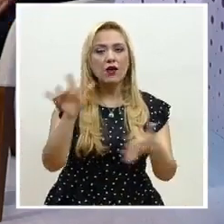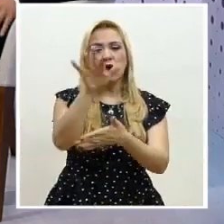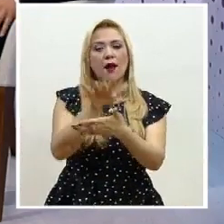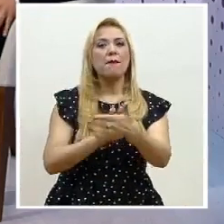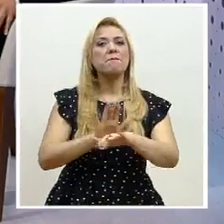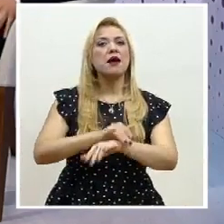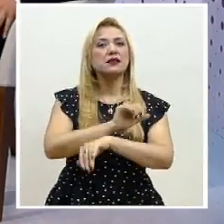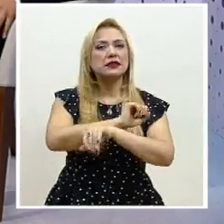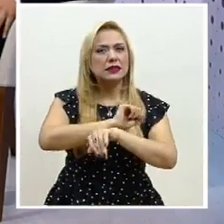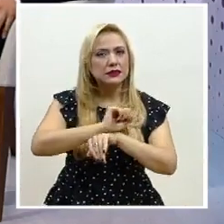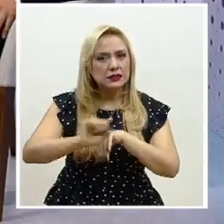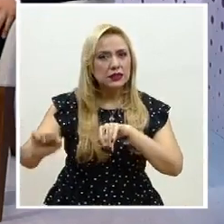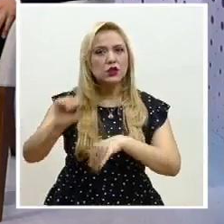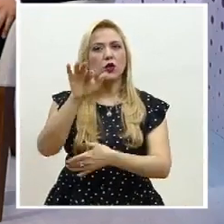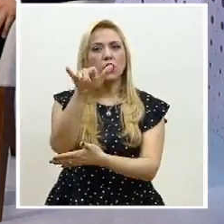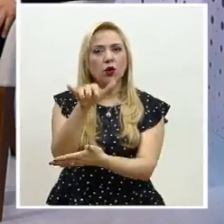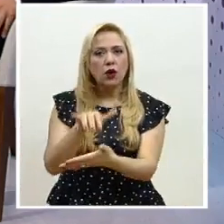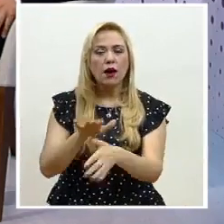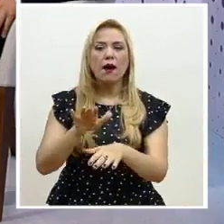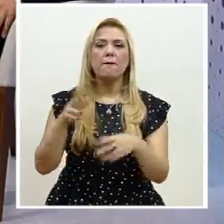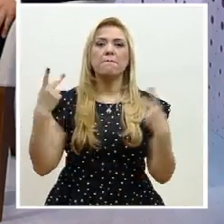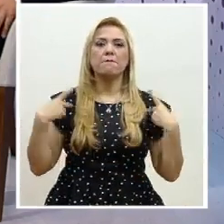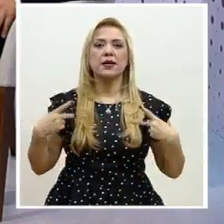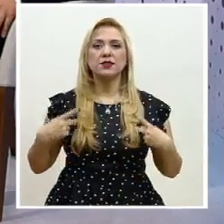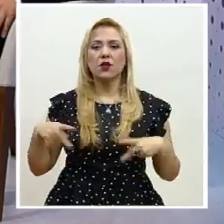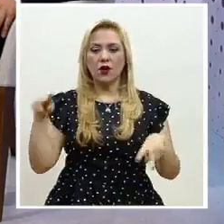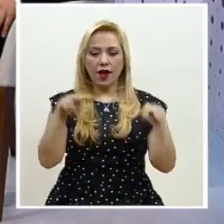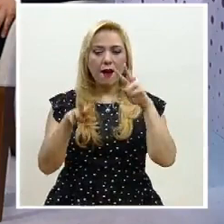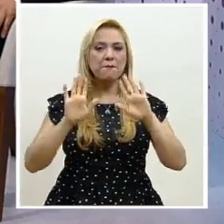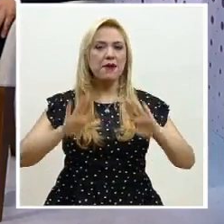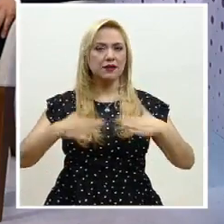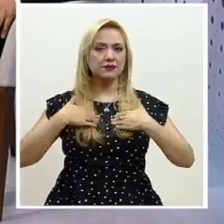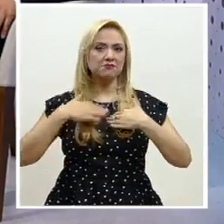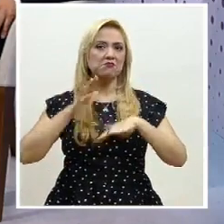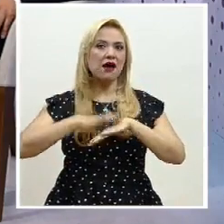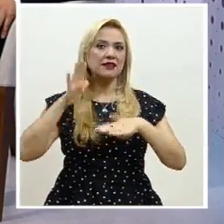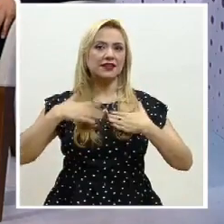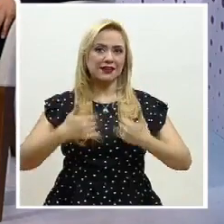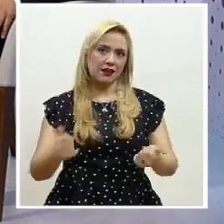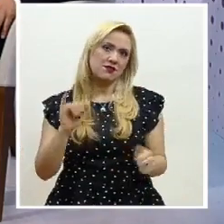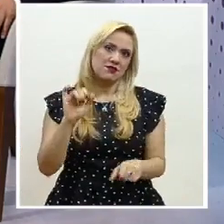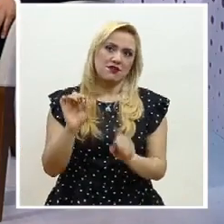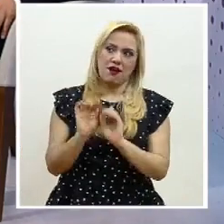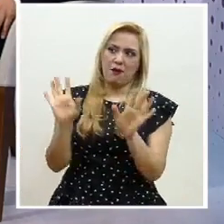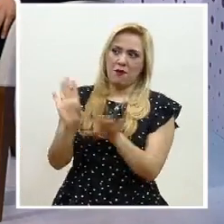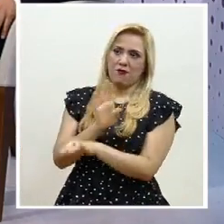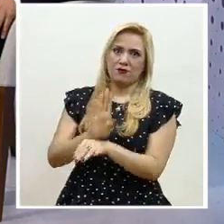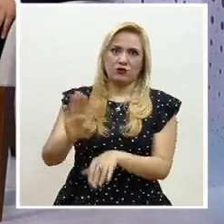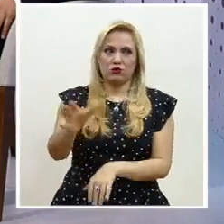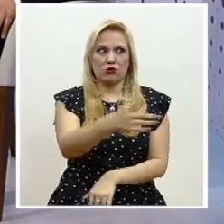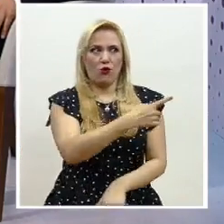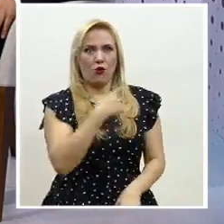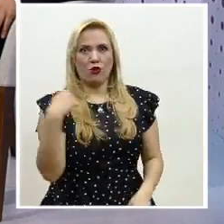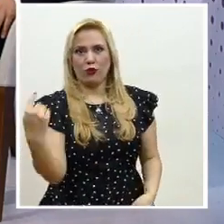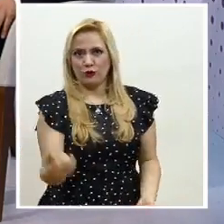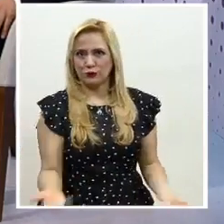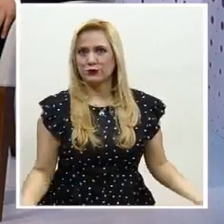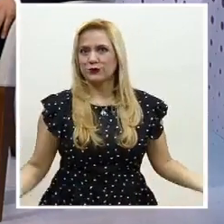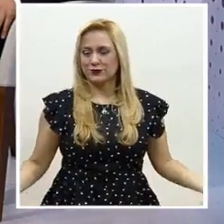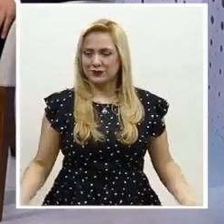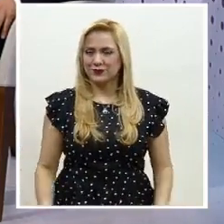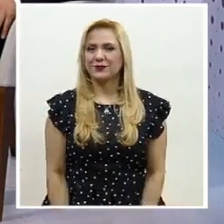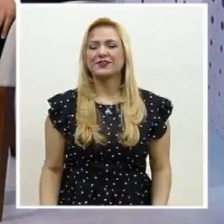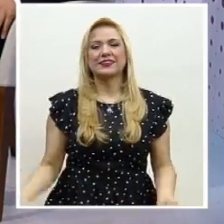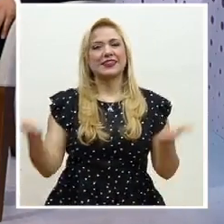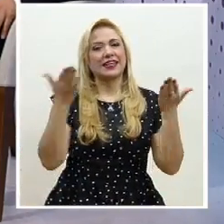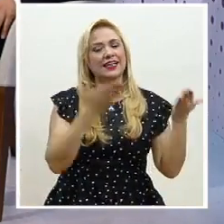estructuradas, con otro estilo, más ciudadanas. Sí, afortunadamente, ¿no? En beneficio de todos y todas. Fernando, hay también un tema,